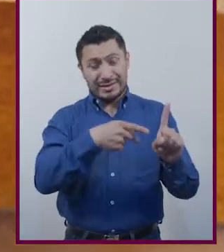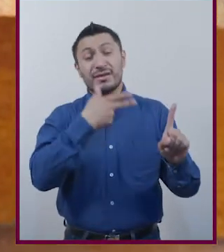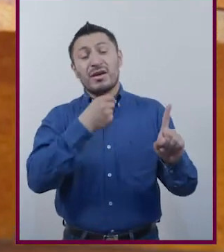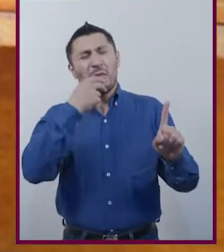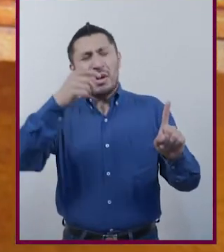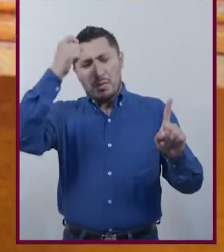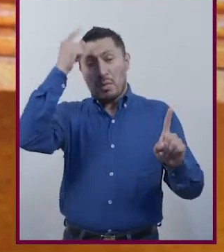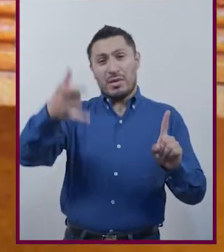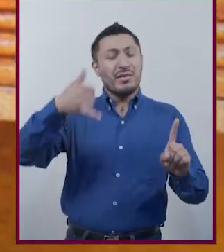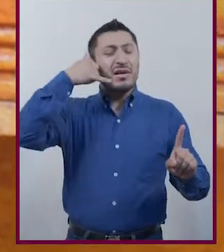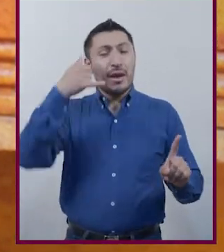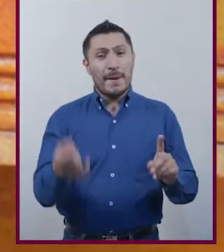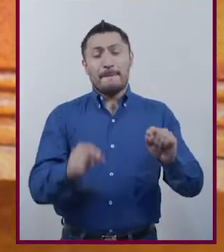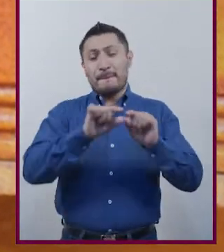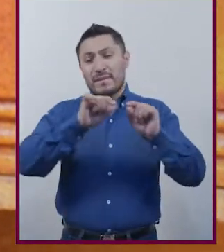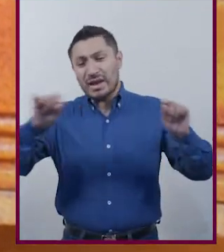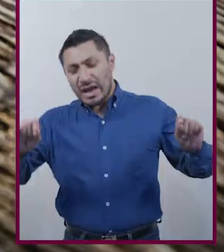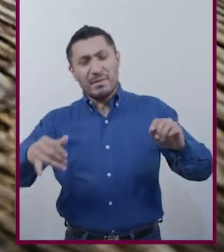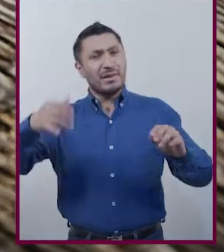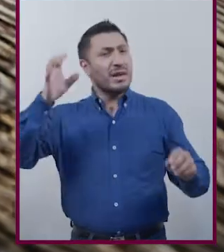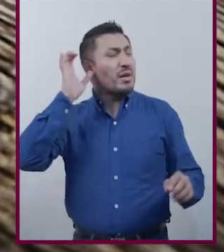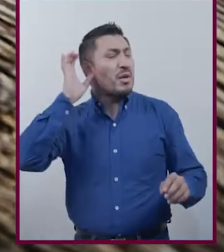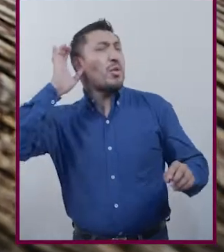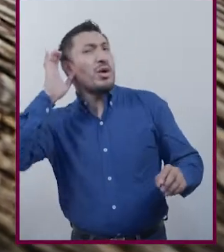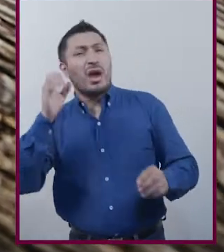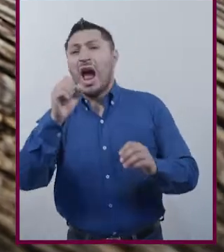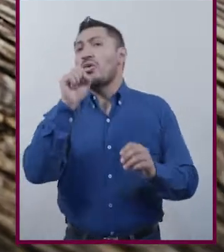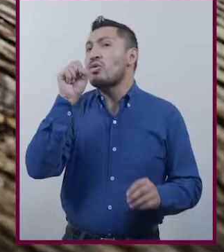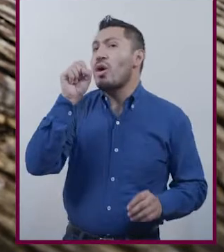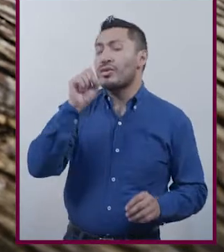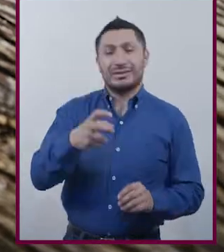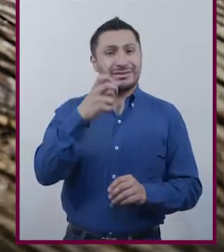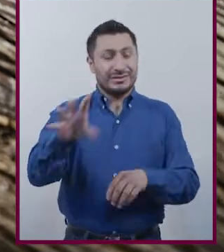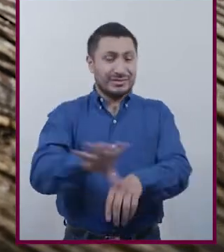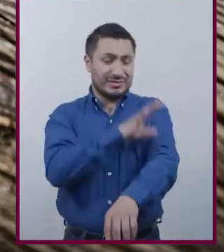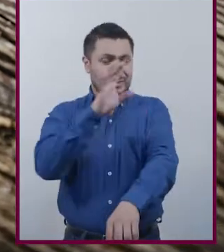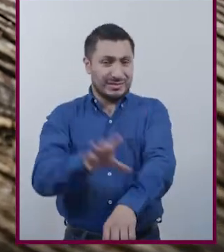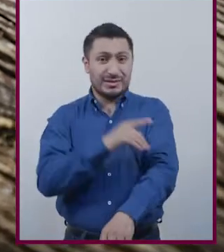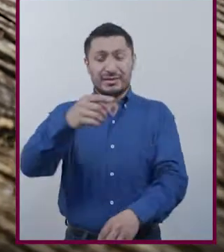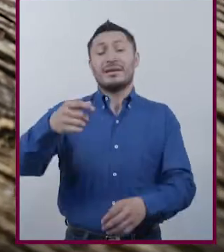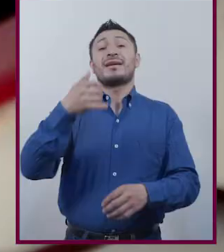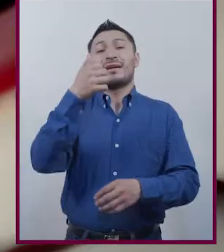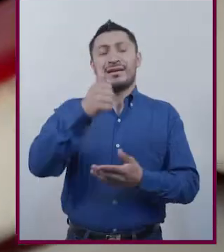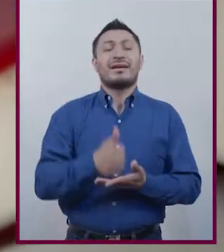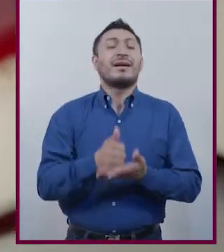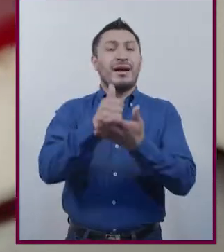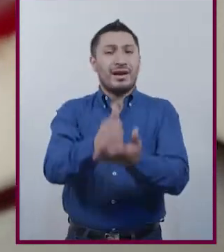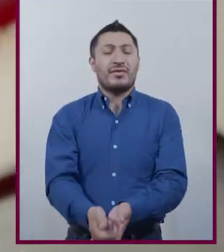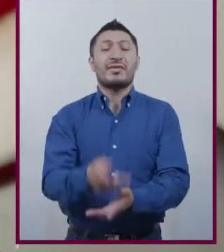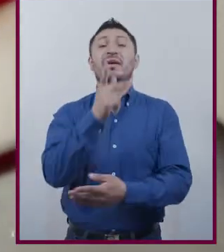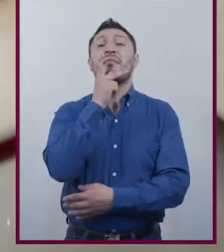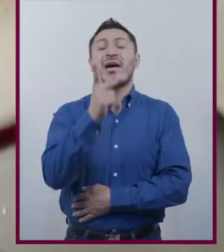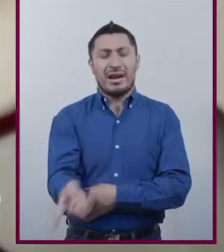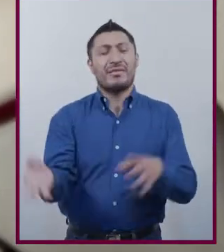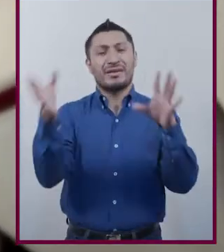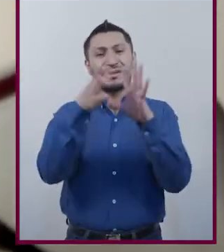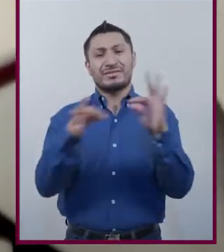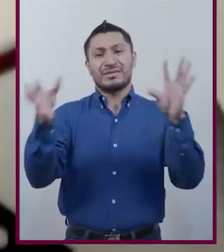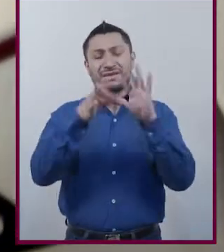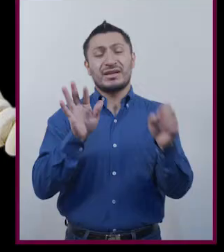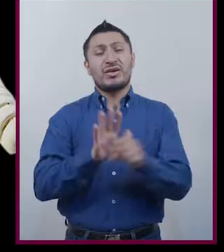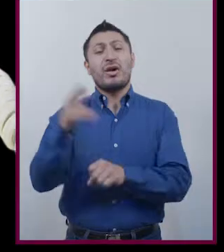de cables, bocinas y señales eléctricas, lo que nos define y da existencia a nuestras palabras. Palabras que expresan